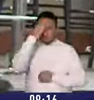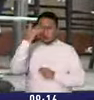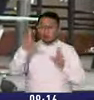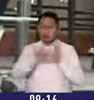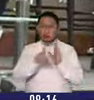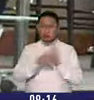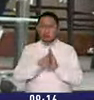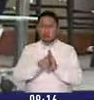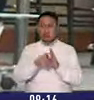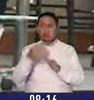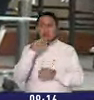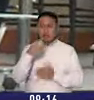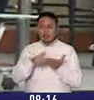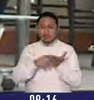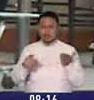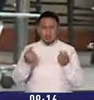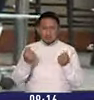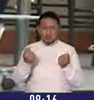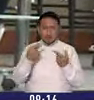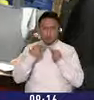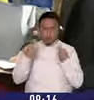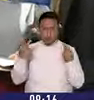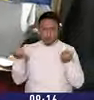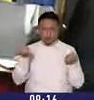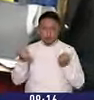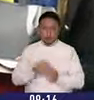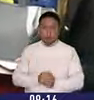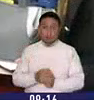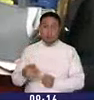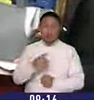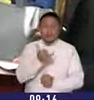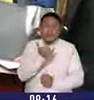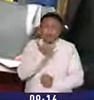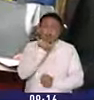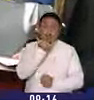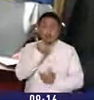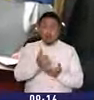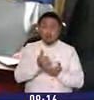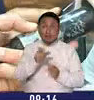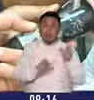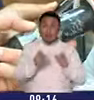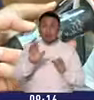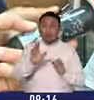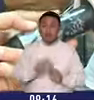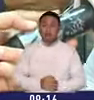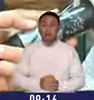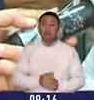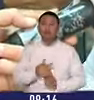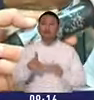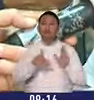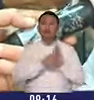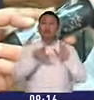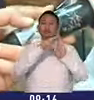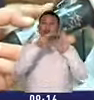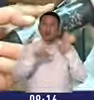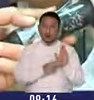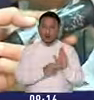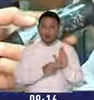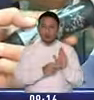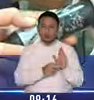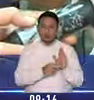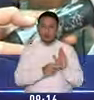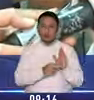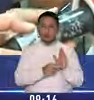leyes y el buen uso del dinero público, y así no caer en errores que no beneficien a sus mandantes. Las leyes, las normativas